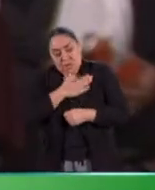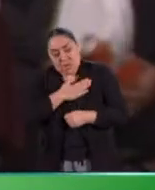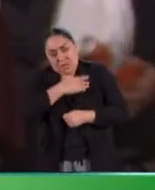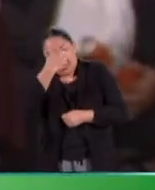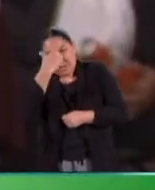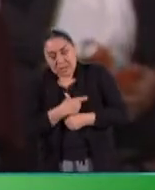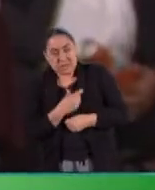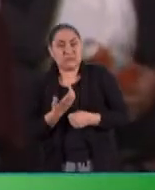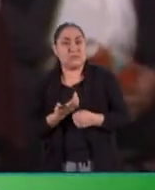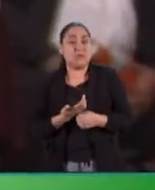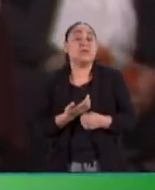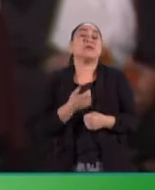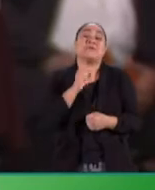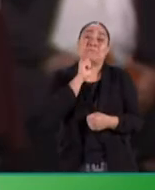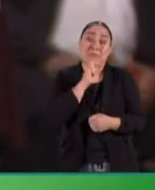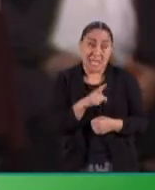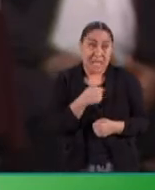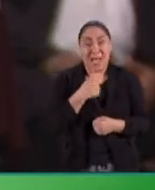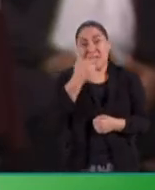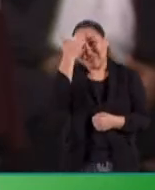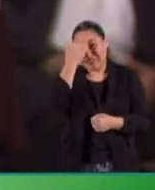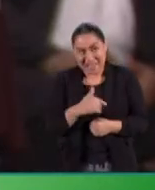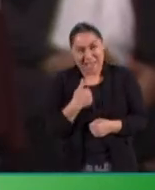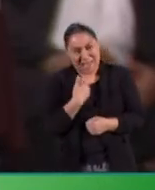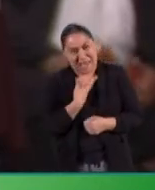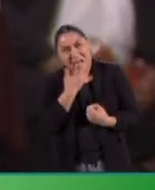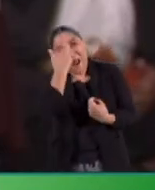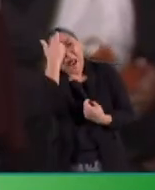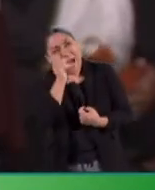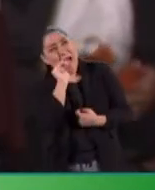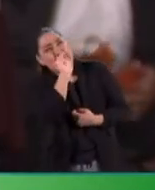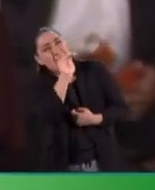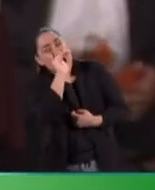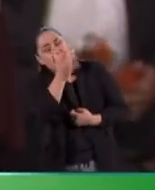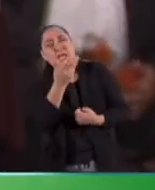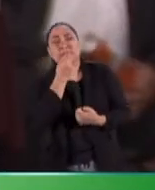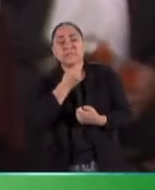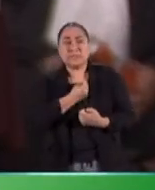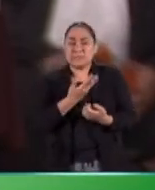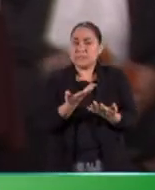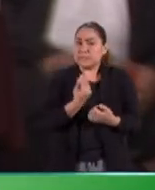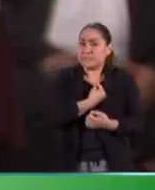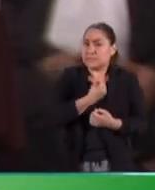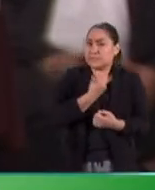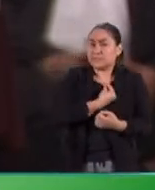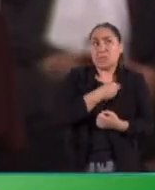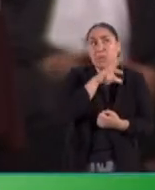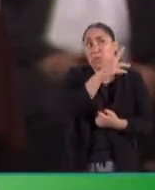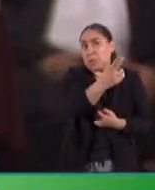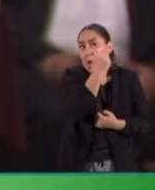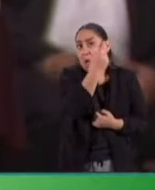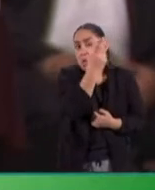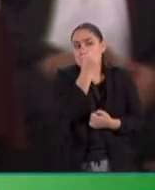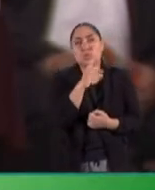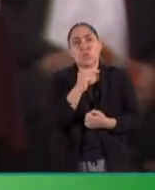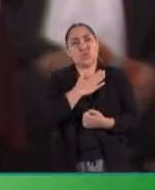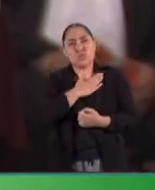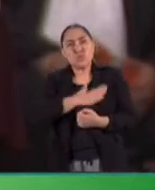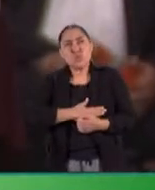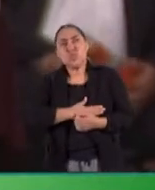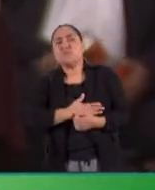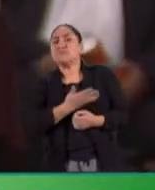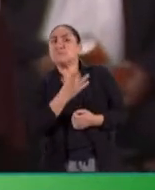uno donde a pesar de saber que tenemos razón tenemos que seguir soportando la sin razón la injusticia y la